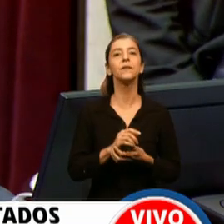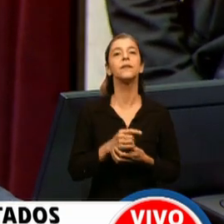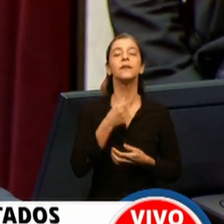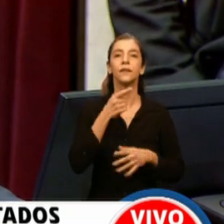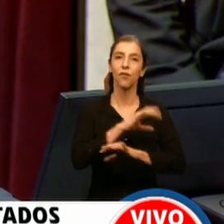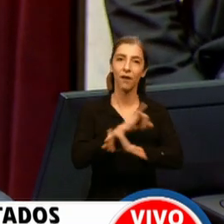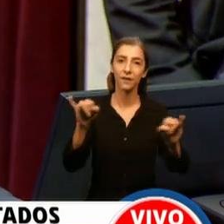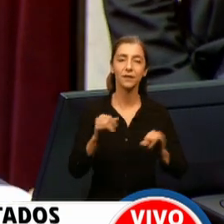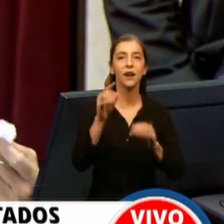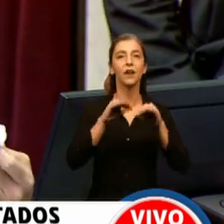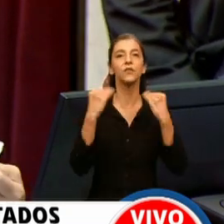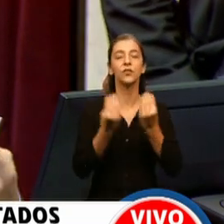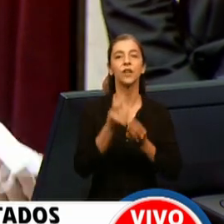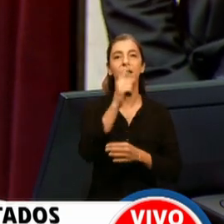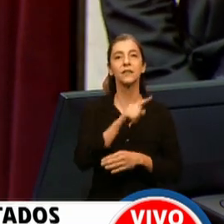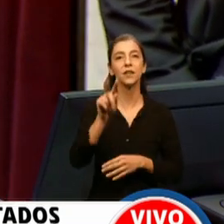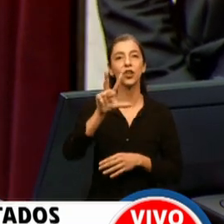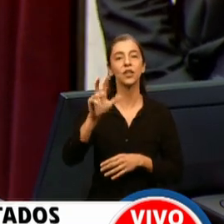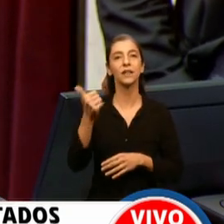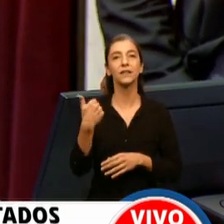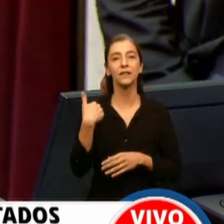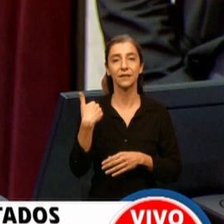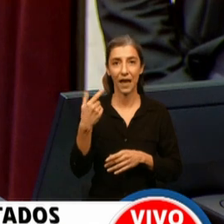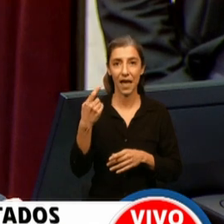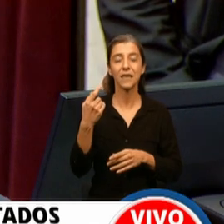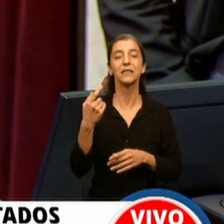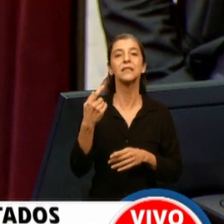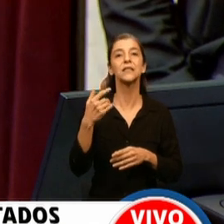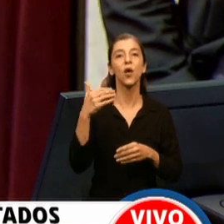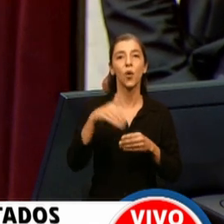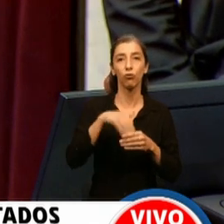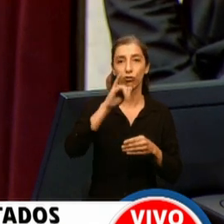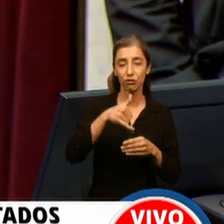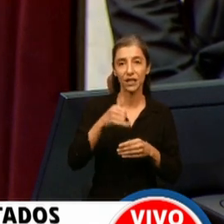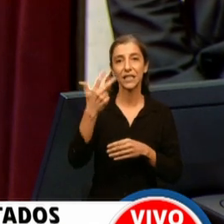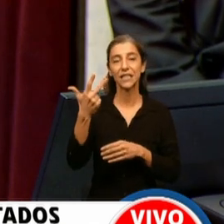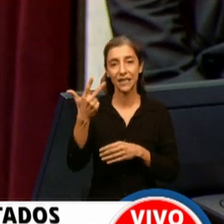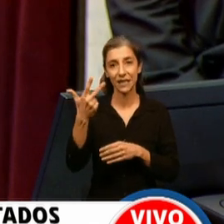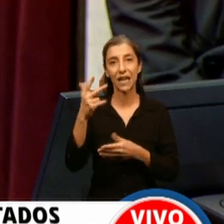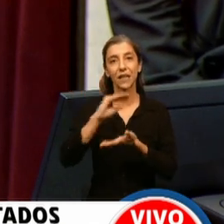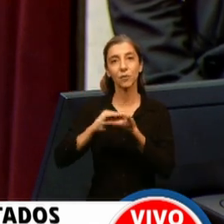afirmativos y tres diputados que figuran logueados pero sin votar